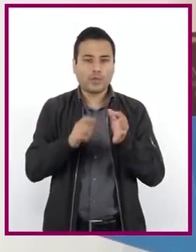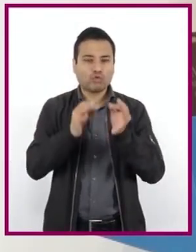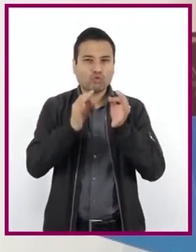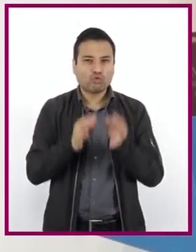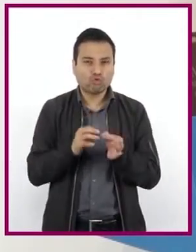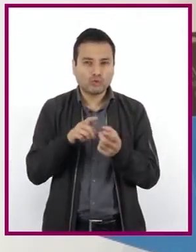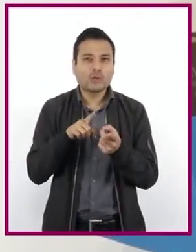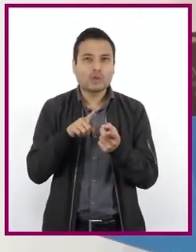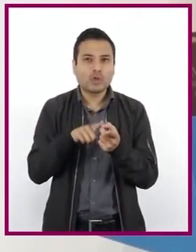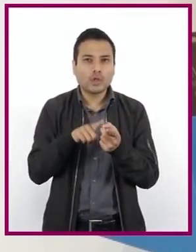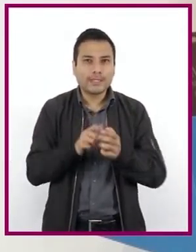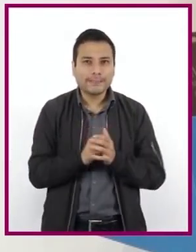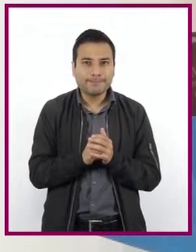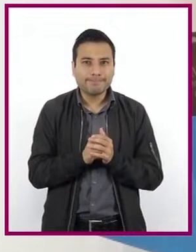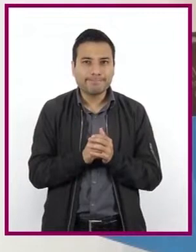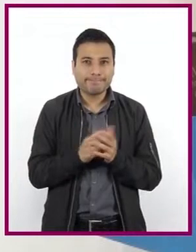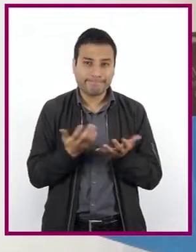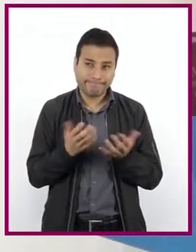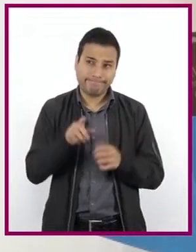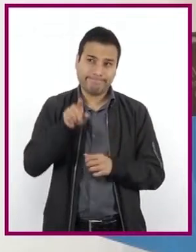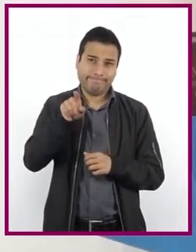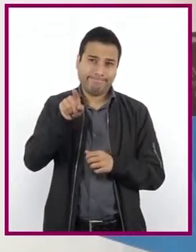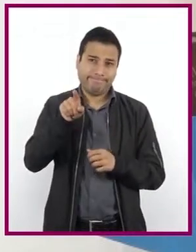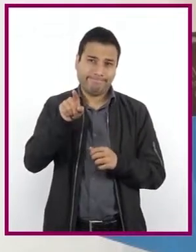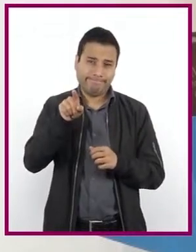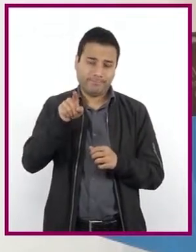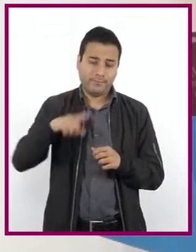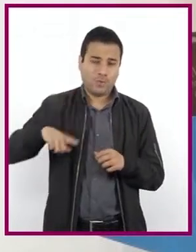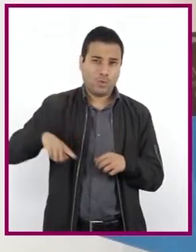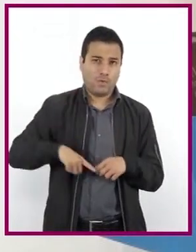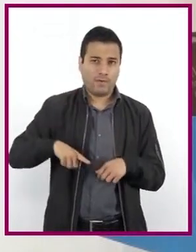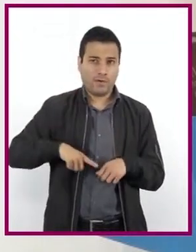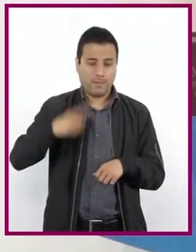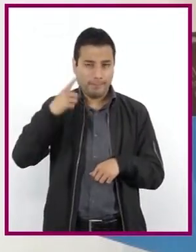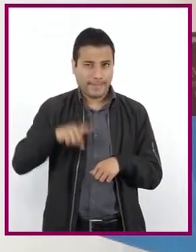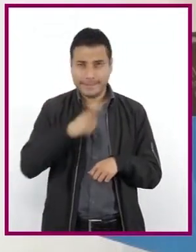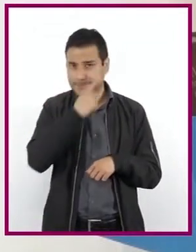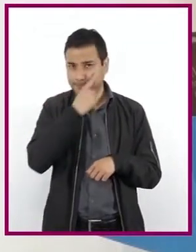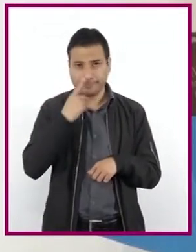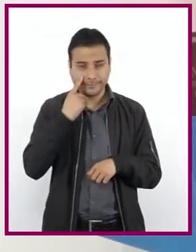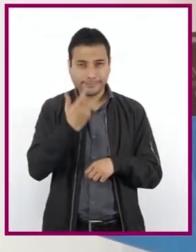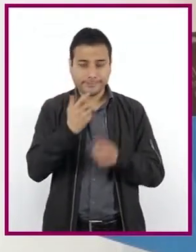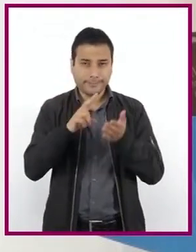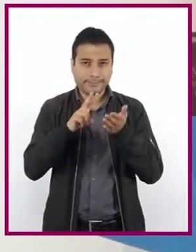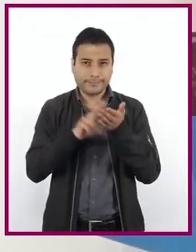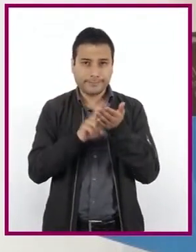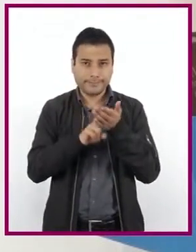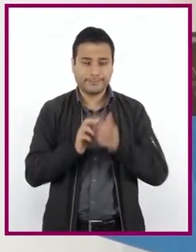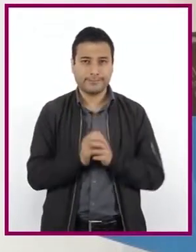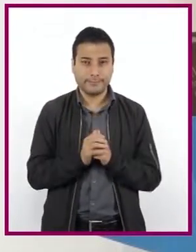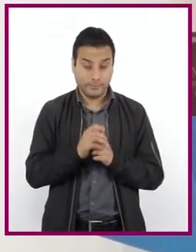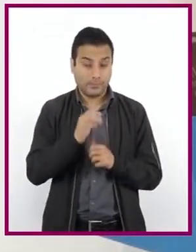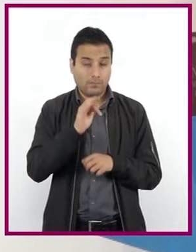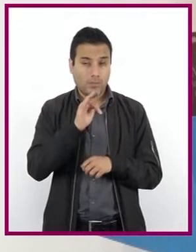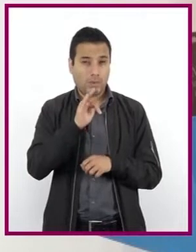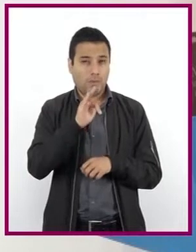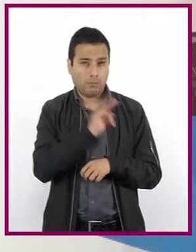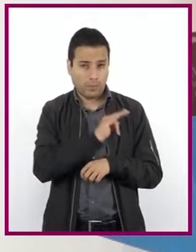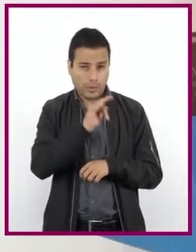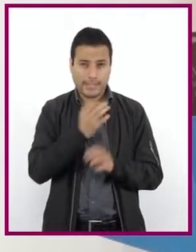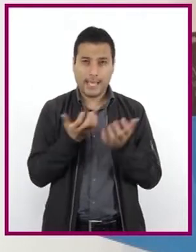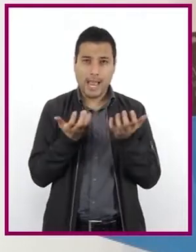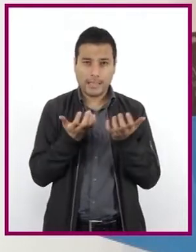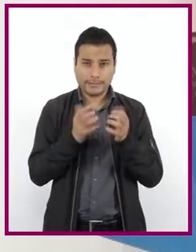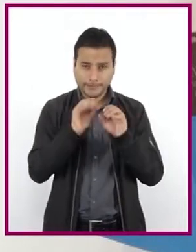del tabaco al precio que ella señalara, pero al menos tenían la posibilidad de